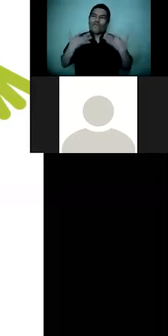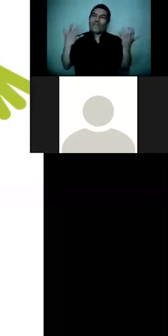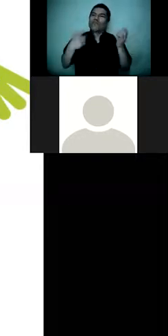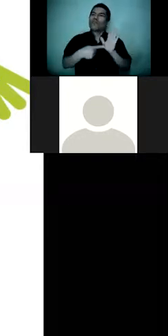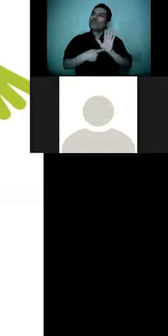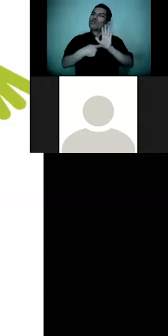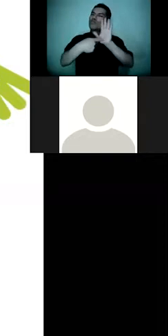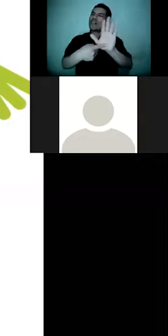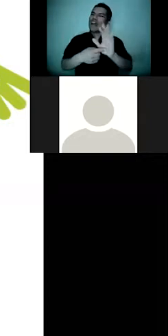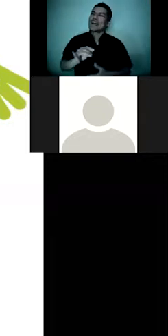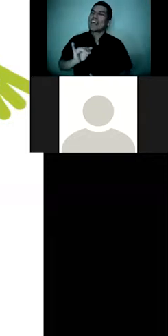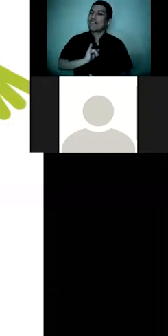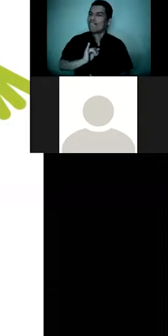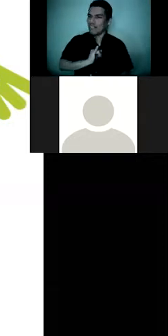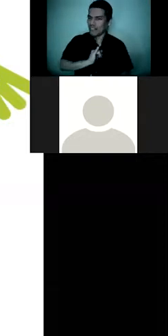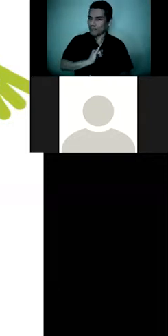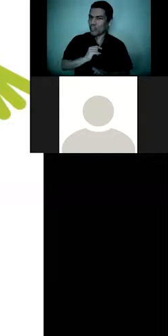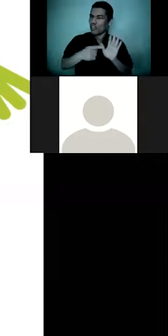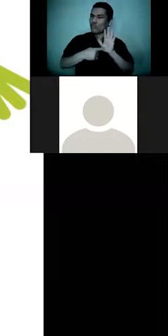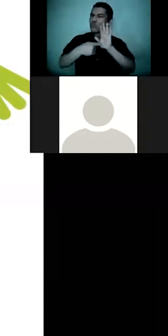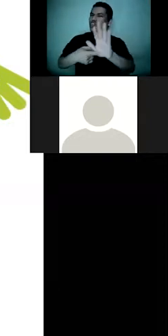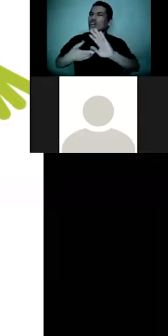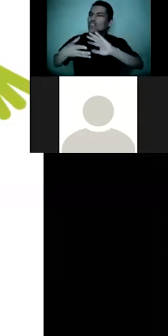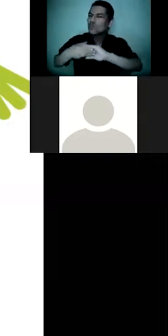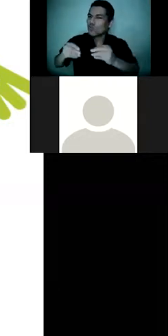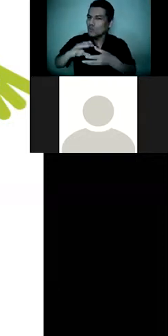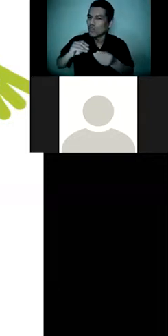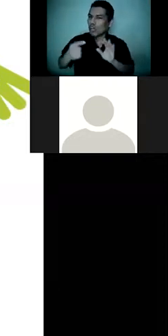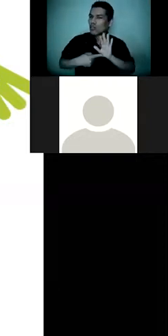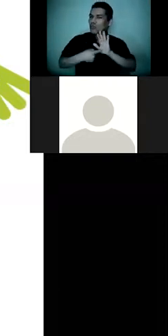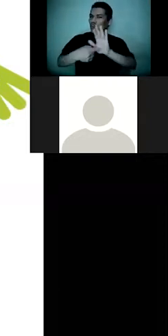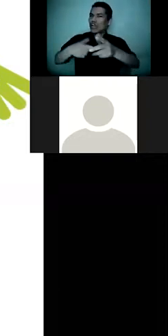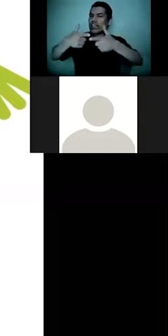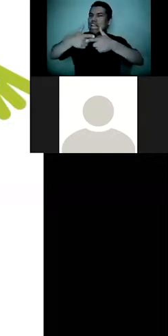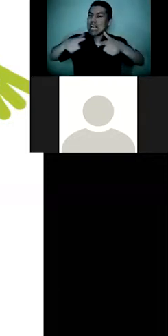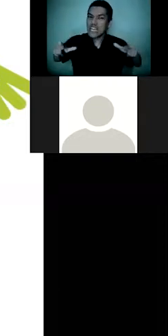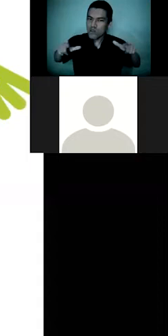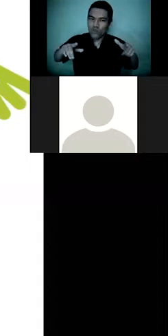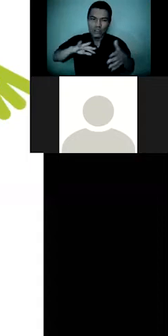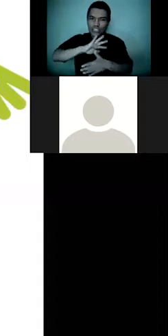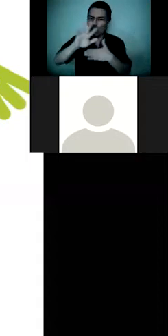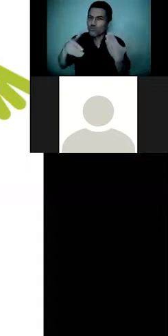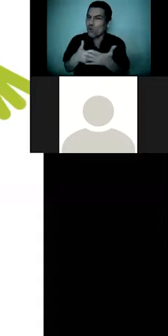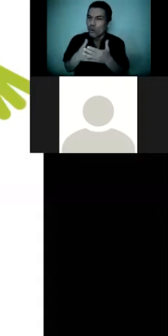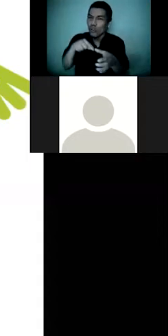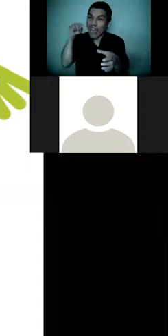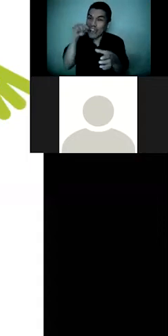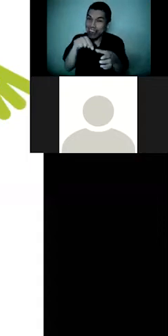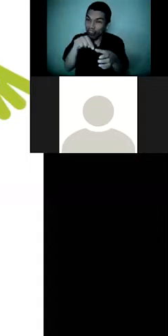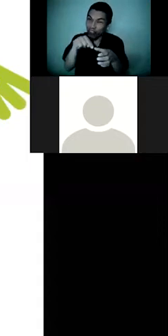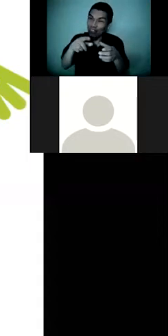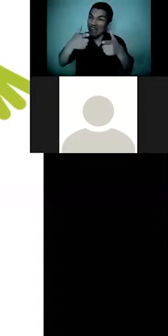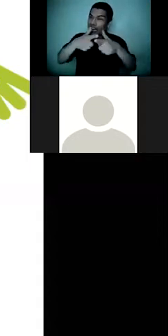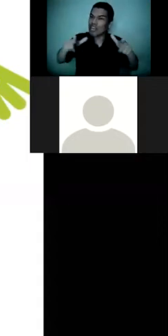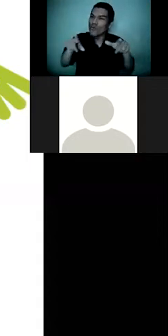es una lengua plena, y eso hizo cambiar toda la manera de ver la comunidad sorda, ¿no? Y se vio a la comunidad sorda como una comunidad con una identidad, que tiene